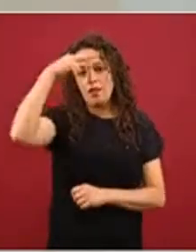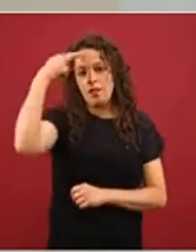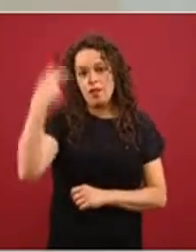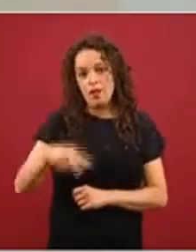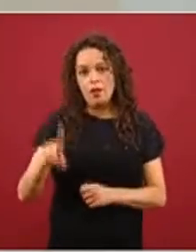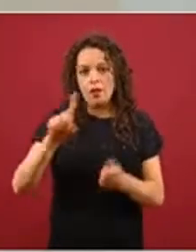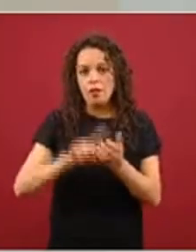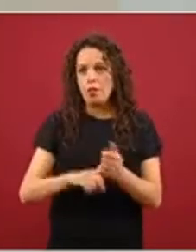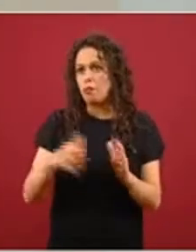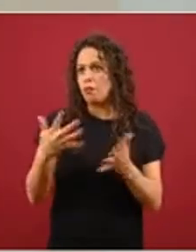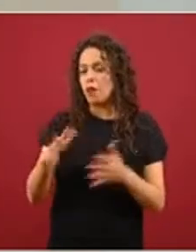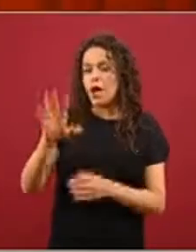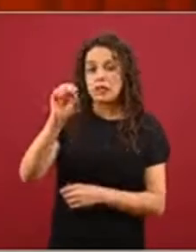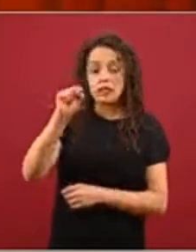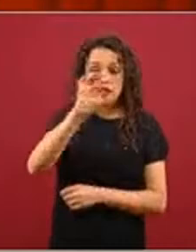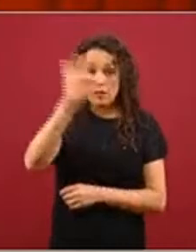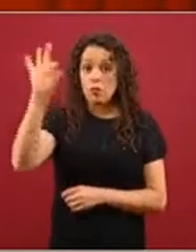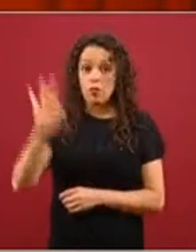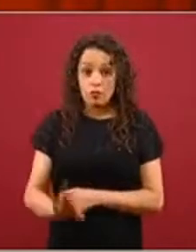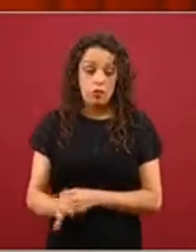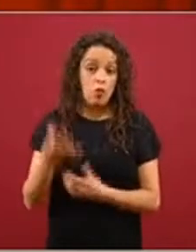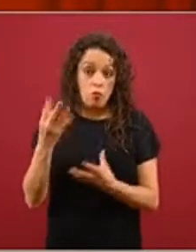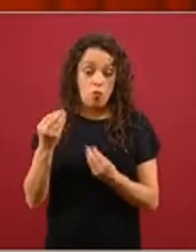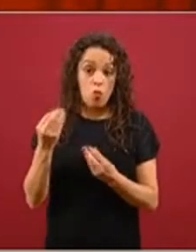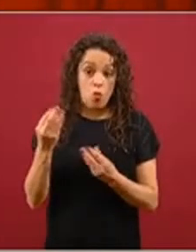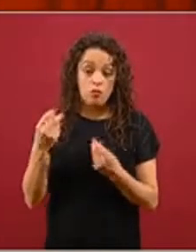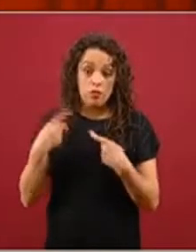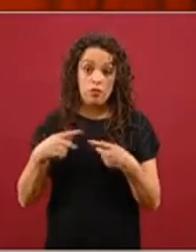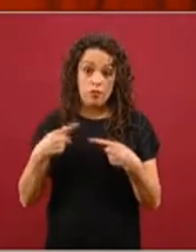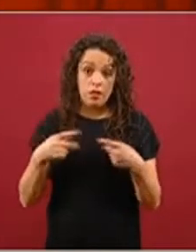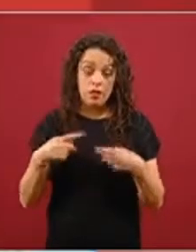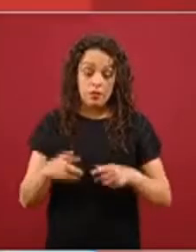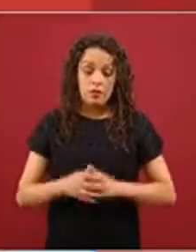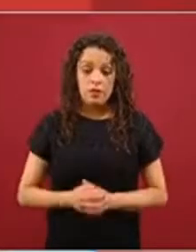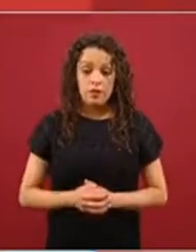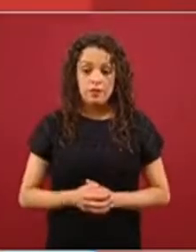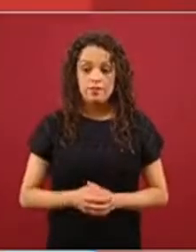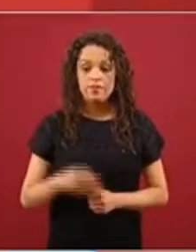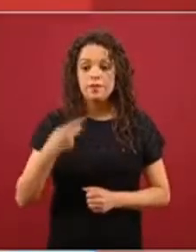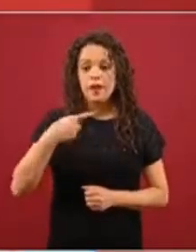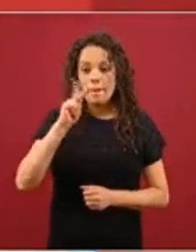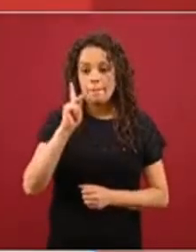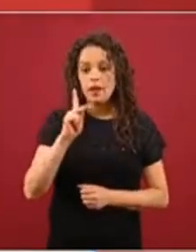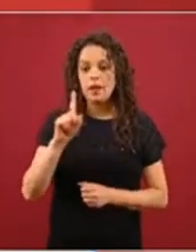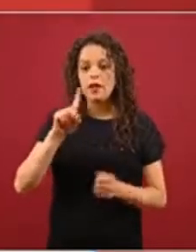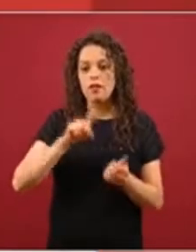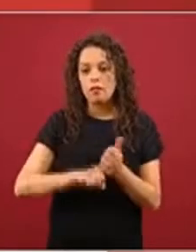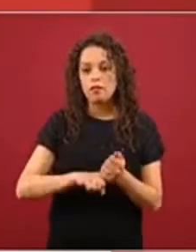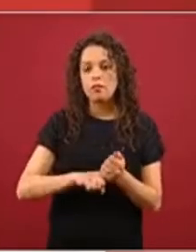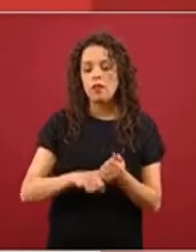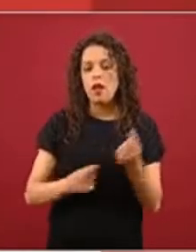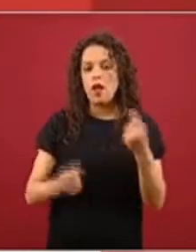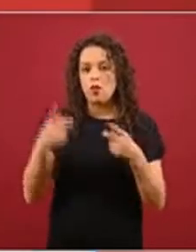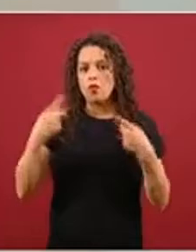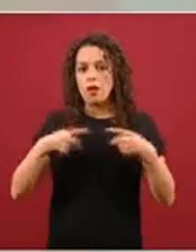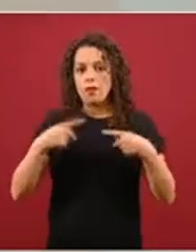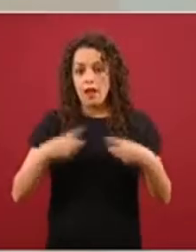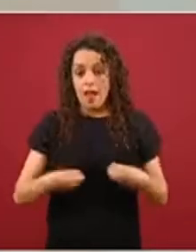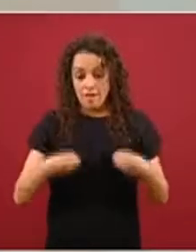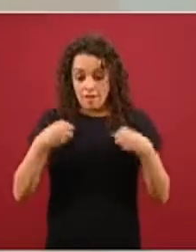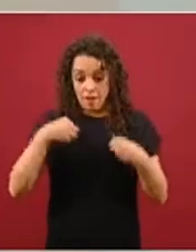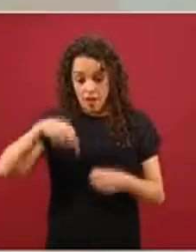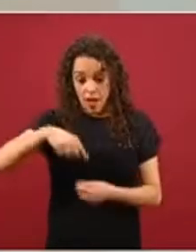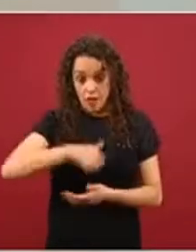60%. Y es menos frecuente, pero también pudiera existir que alguien reside permanentemente en la Ciudad de